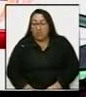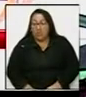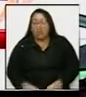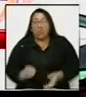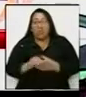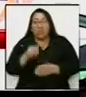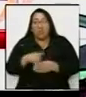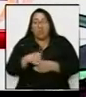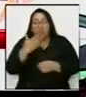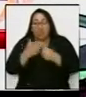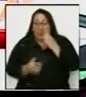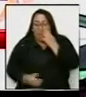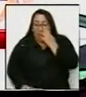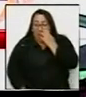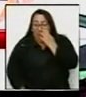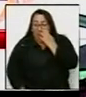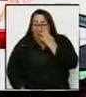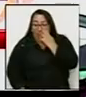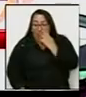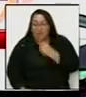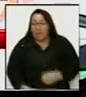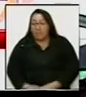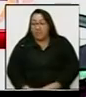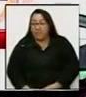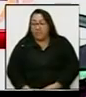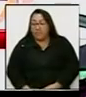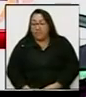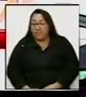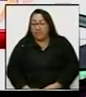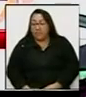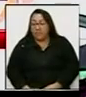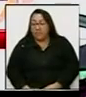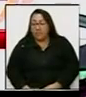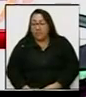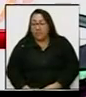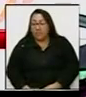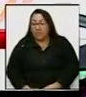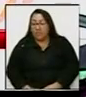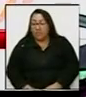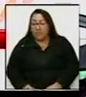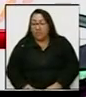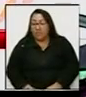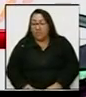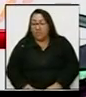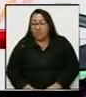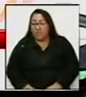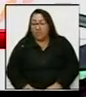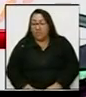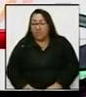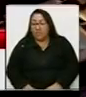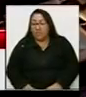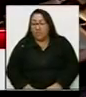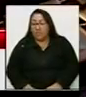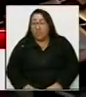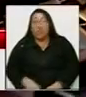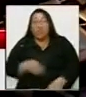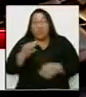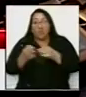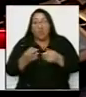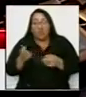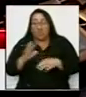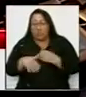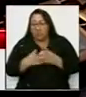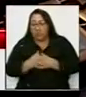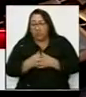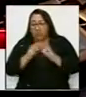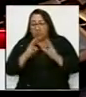la votación. Gracias. Congresista Costa, para que termine, por favor. Presidenta, había explicado por qué estaba... Todos